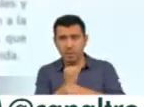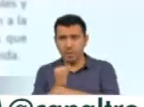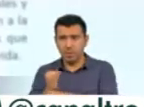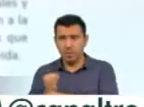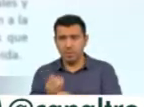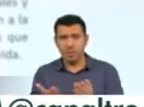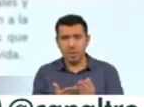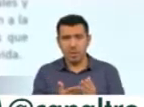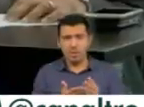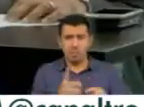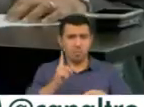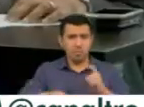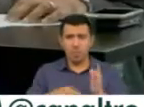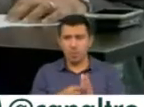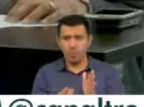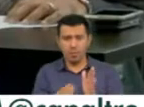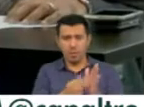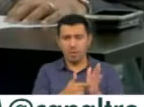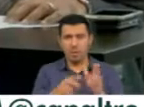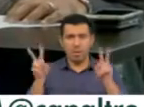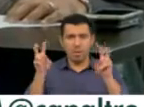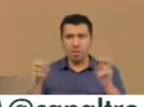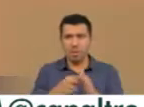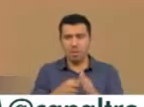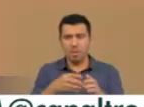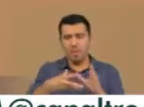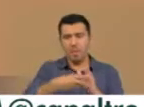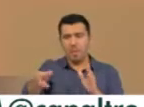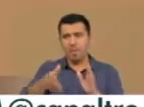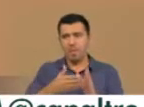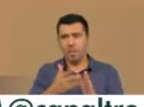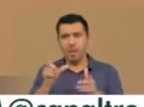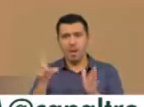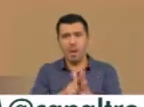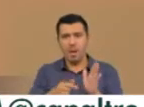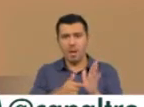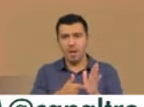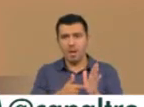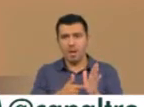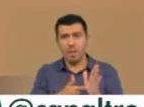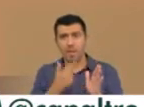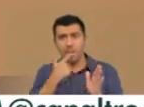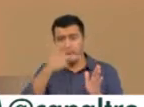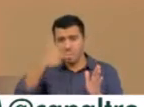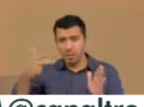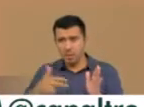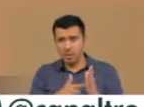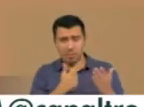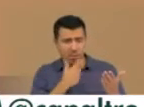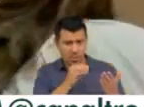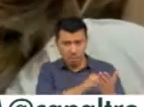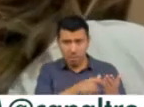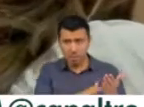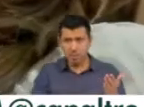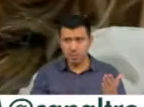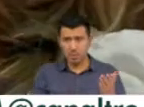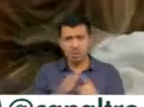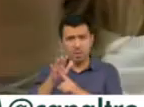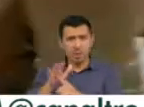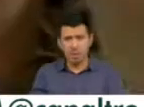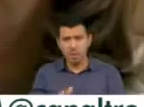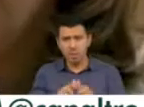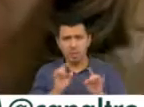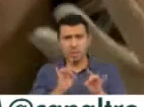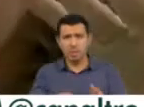no pueden quedar estipuladas temas que estén fuera de la ley si el marco normativo dice no discriminación no discriminación de